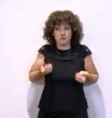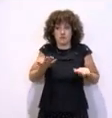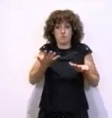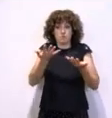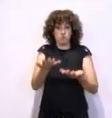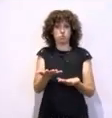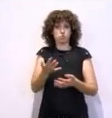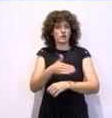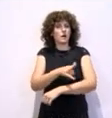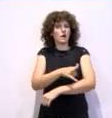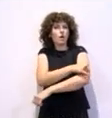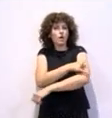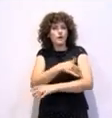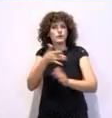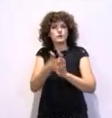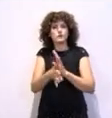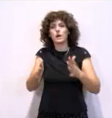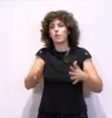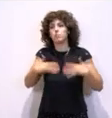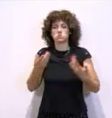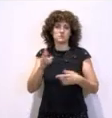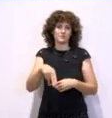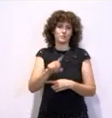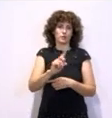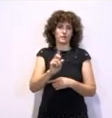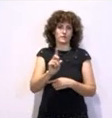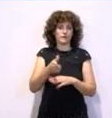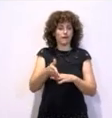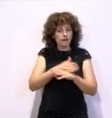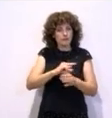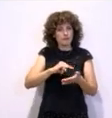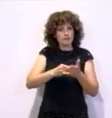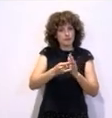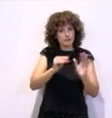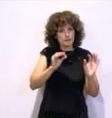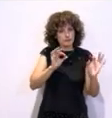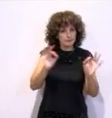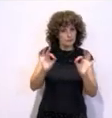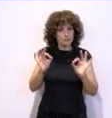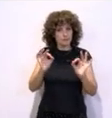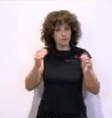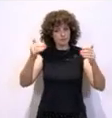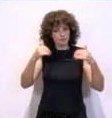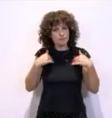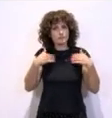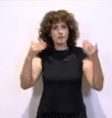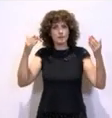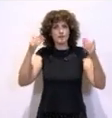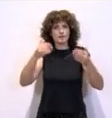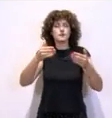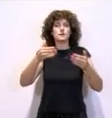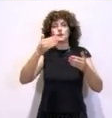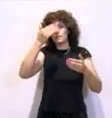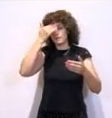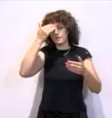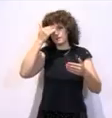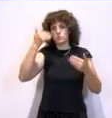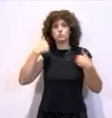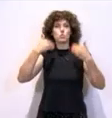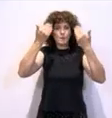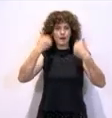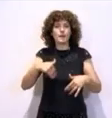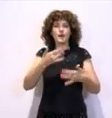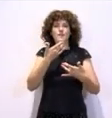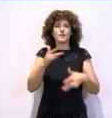fruto de la improvisación, es una política pública planificada, ejecutada con responsabilidad y centrada en principios de humanidad, imparcialidad